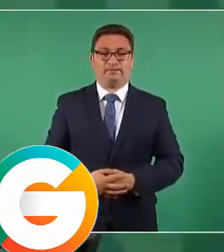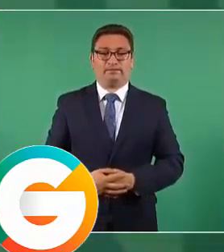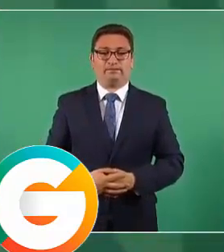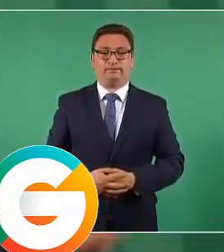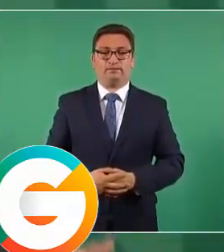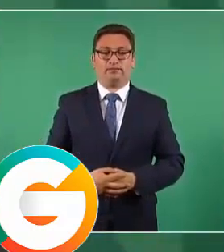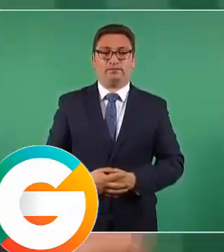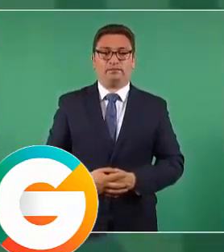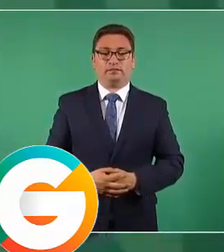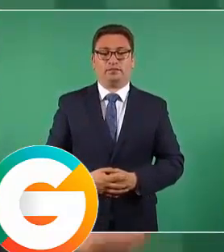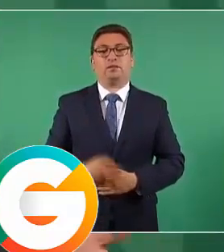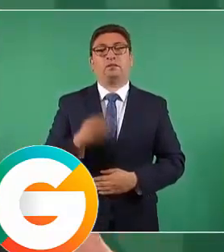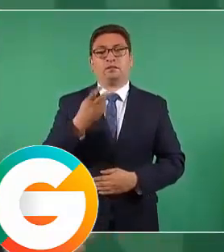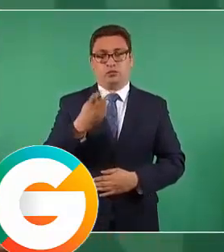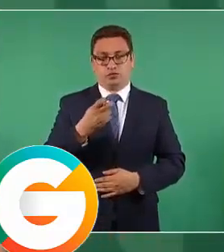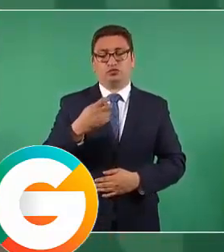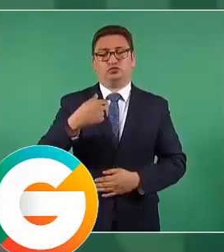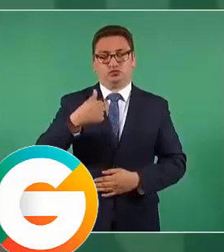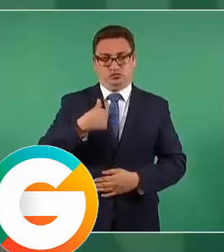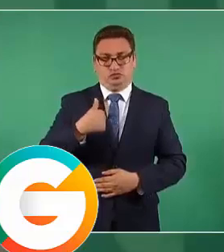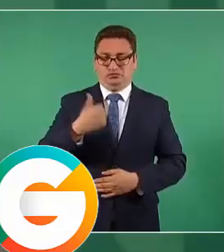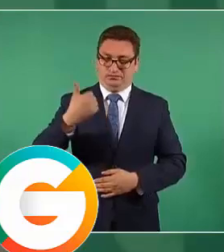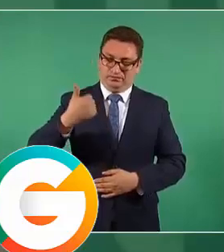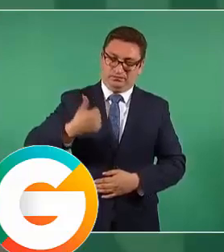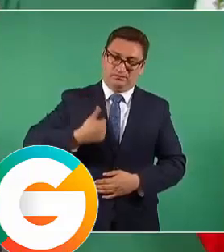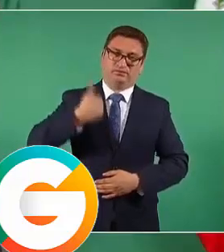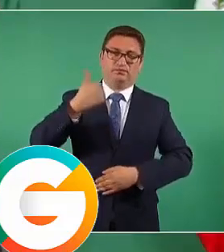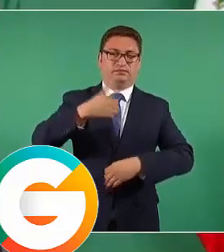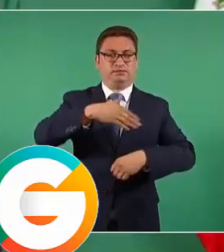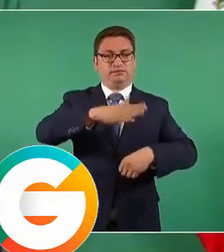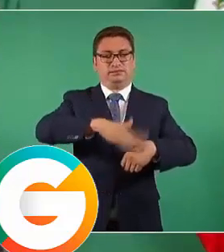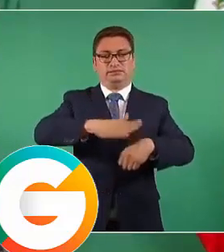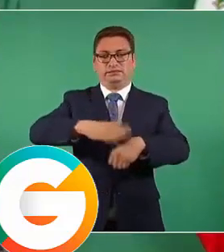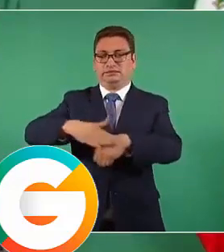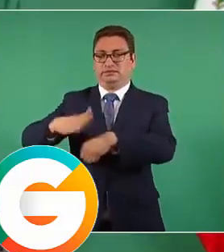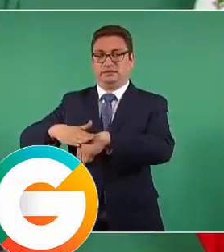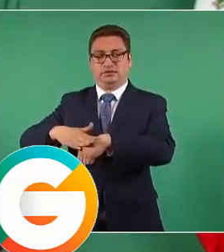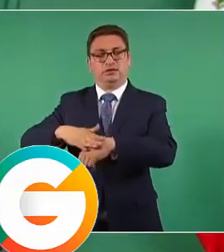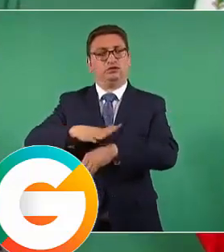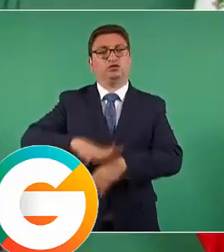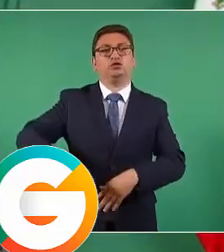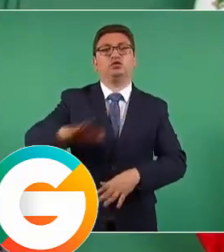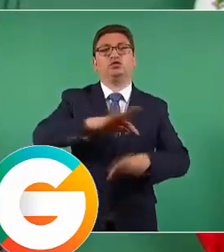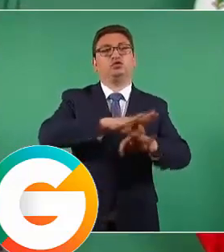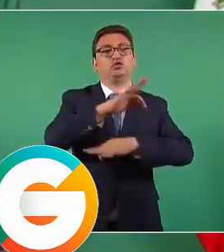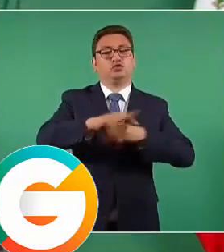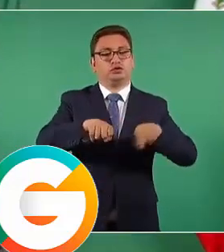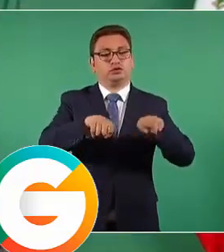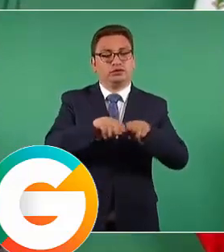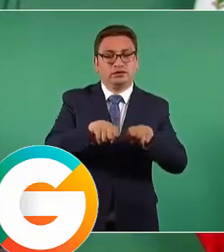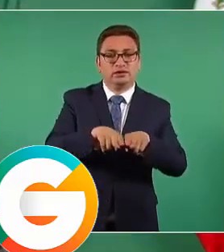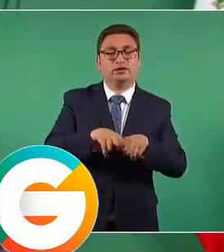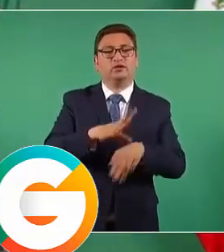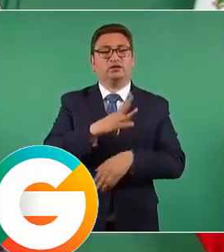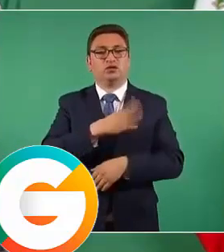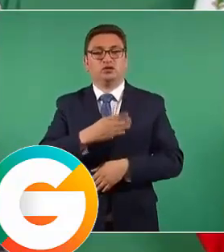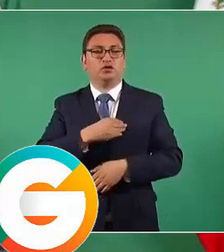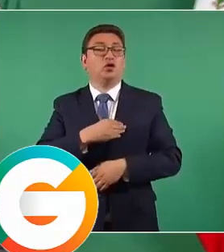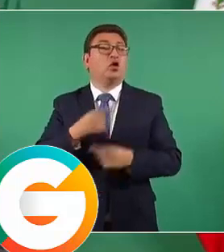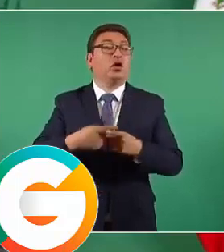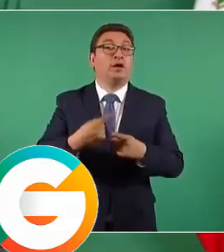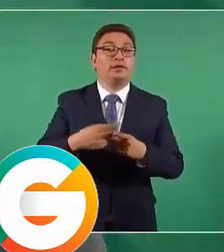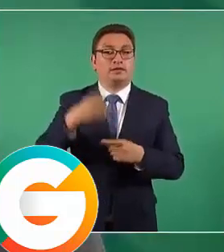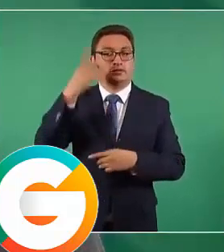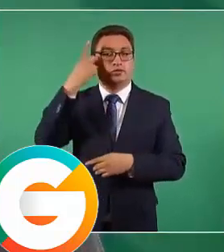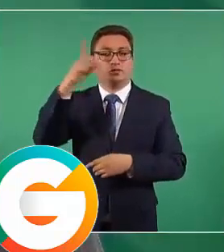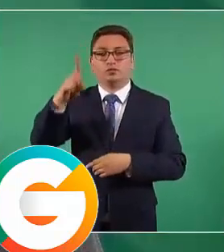Yo aprovecho pues para hacer un llamado a los nietos y a los hijos de los dueños